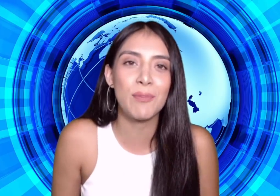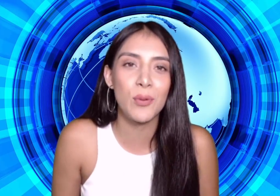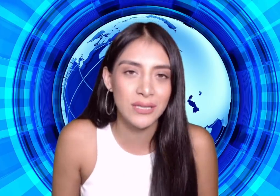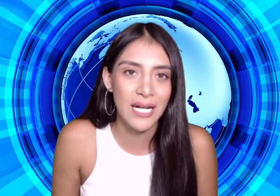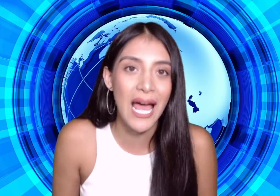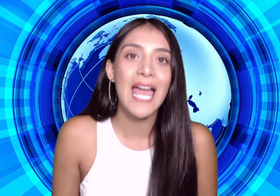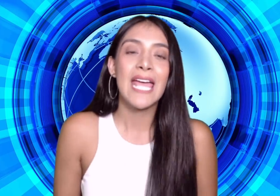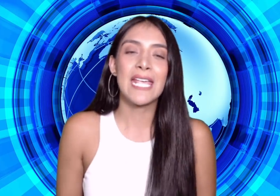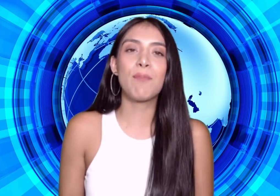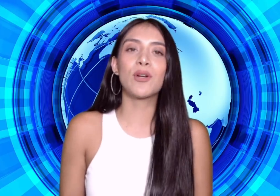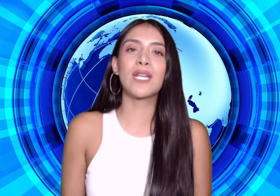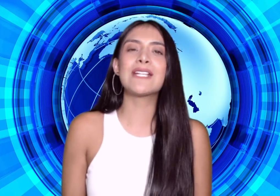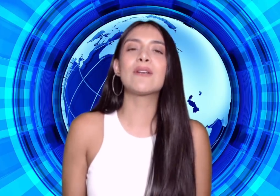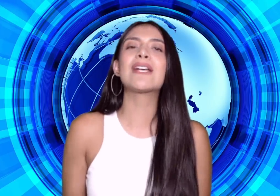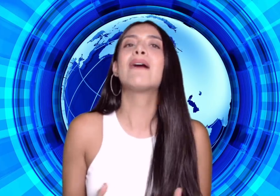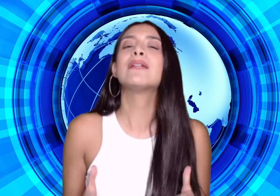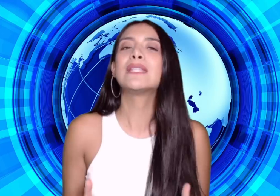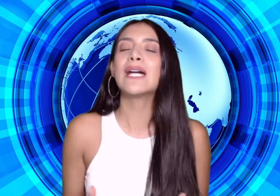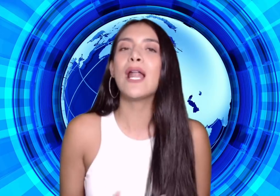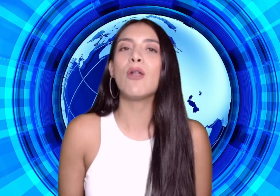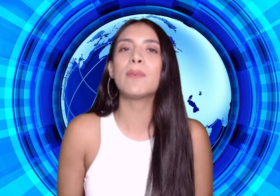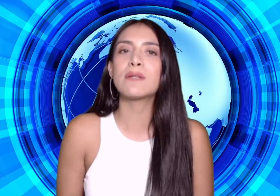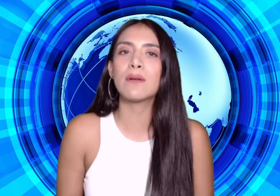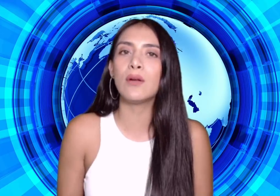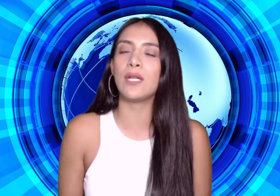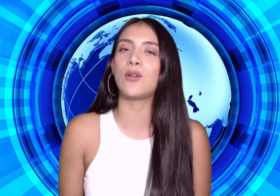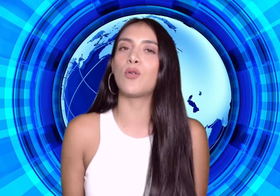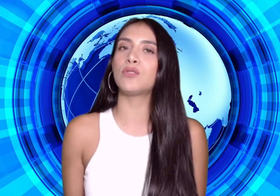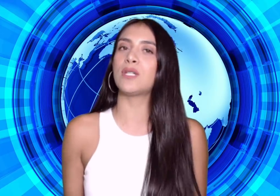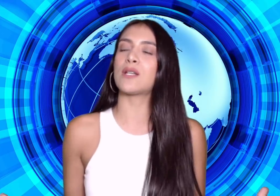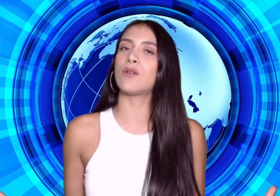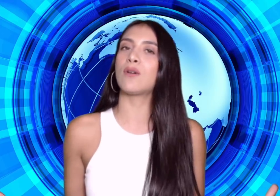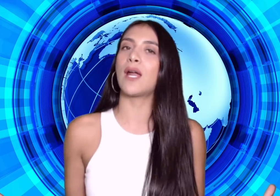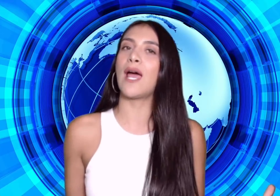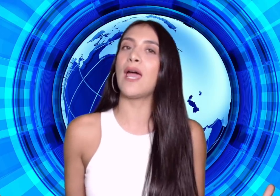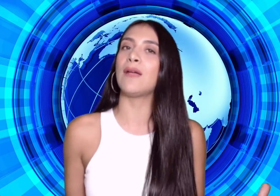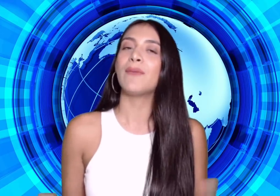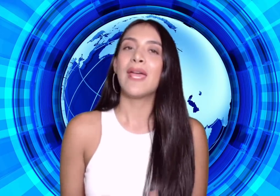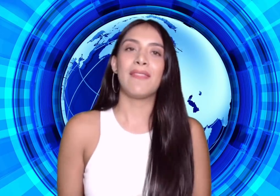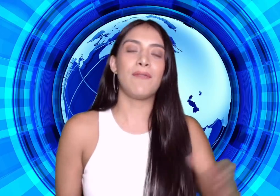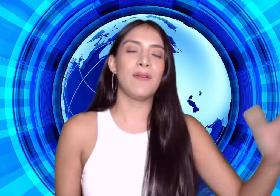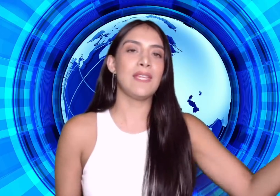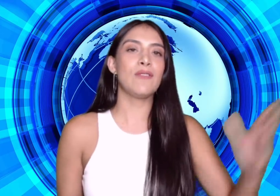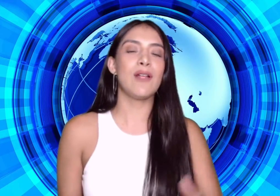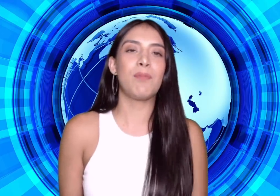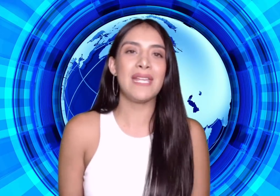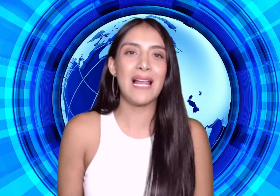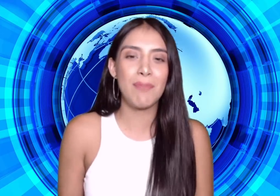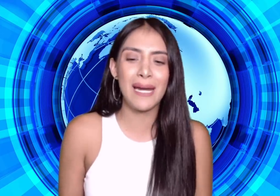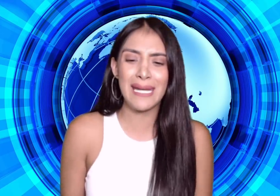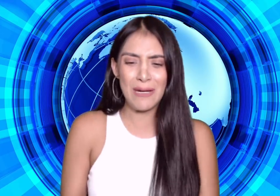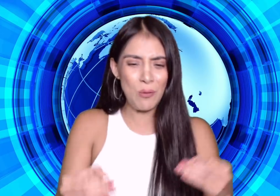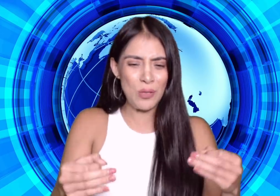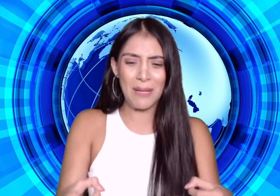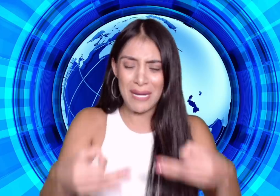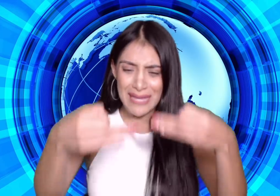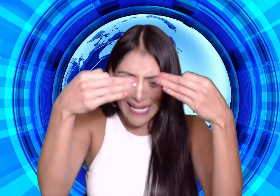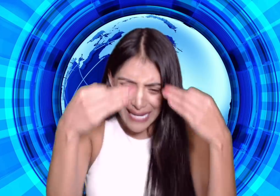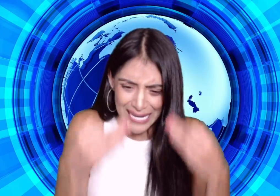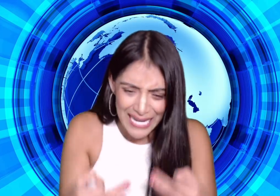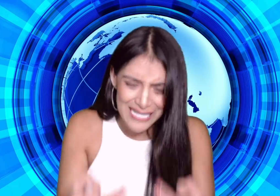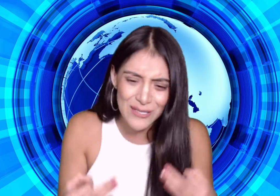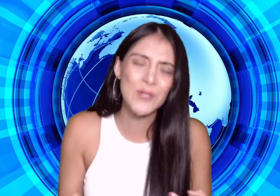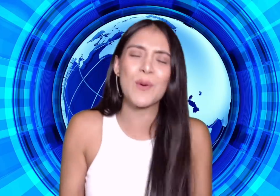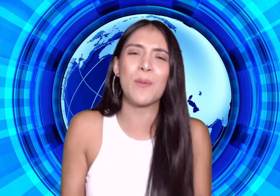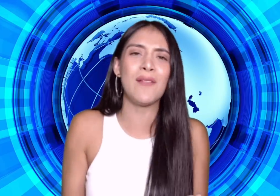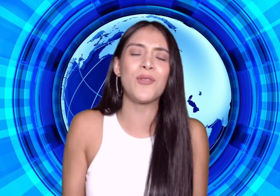esta reportera? ¿Y por qué hizo encabritar a López Obrador? Y con justa razón, caray, defendiendo al PRI, al PAN, y justamente